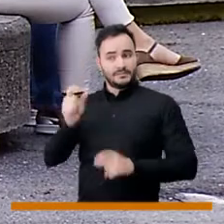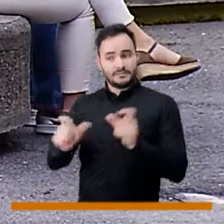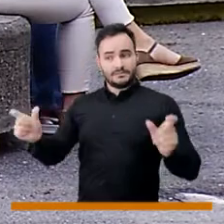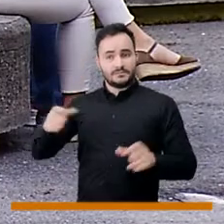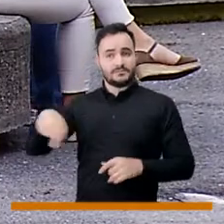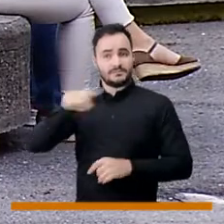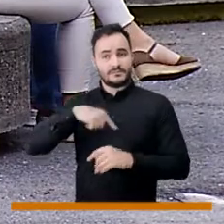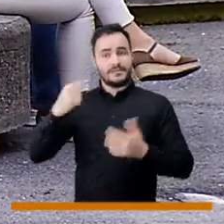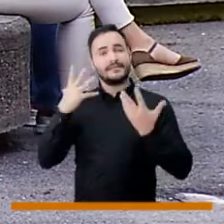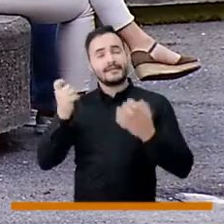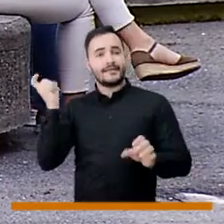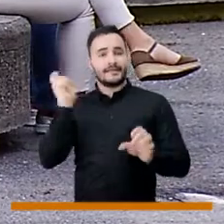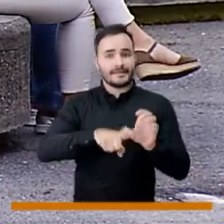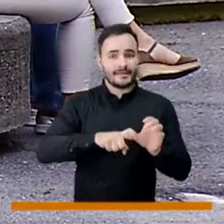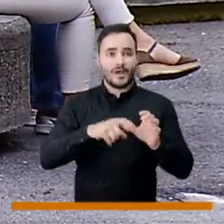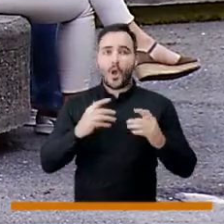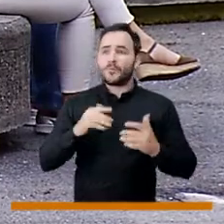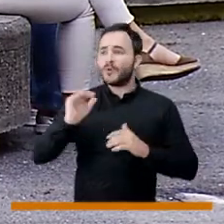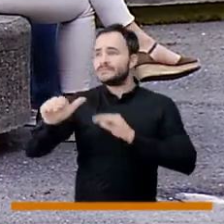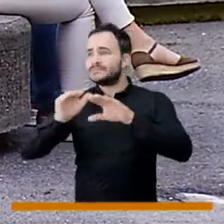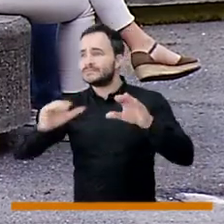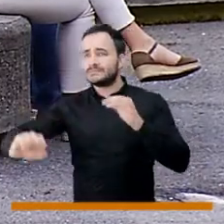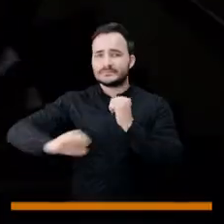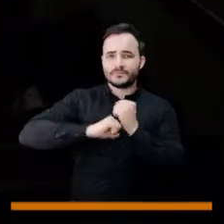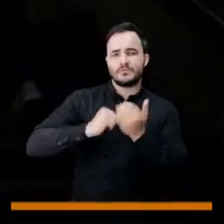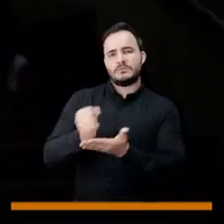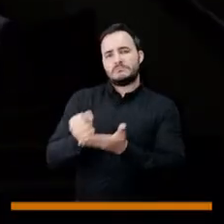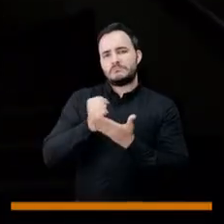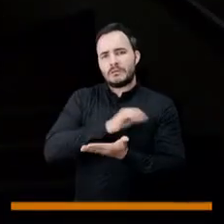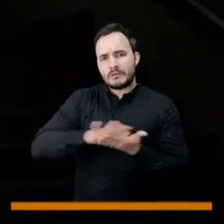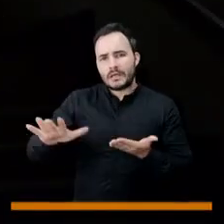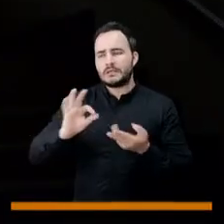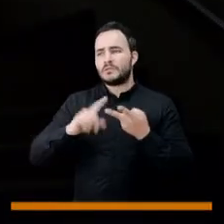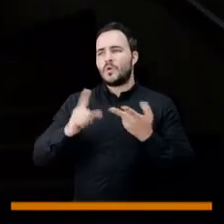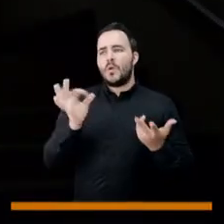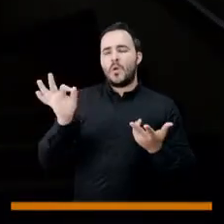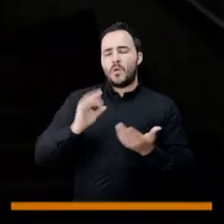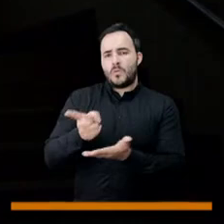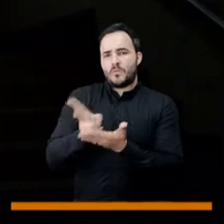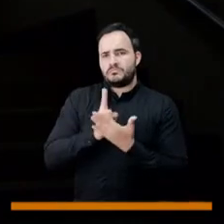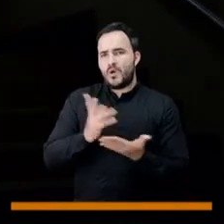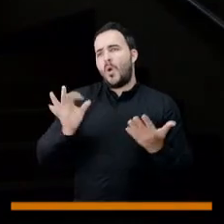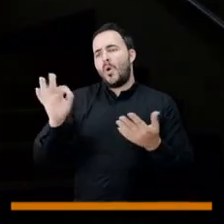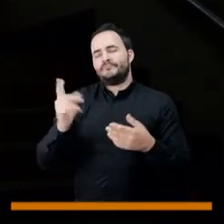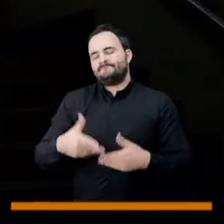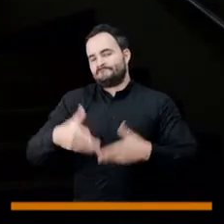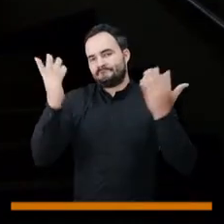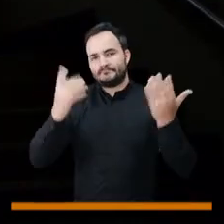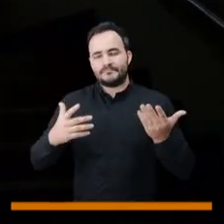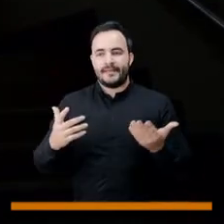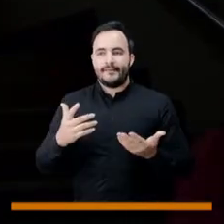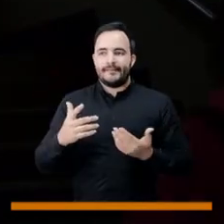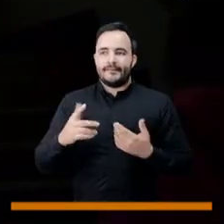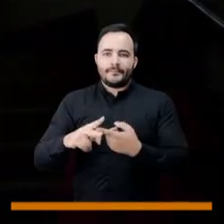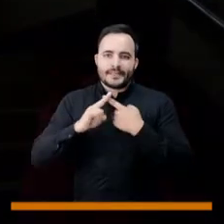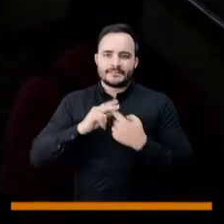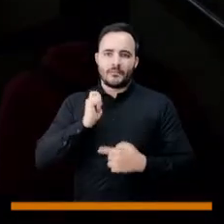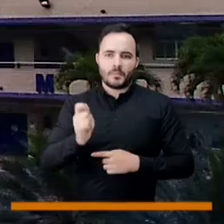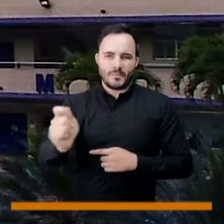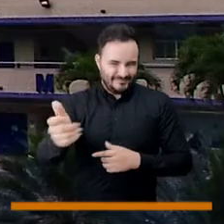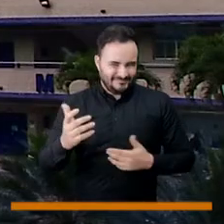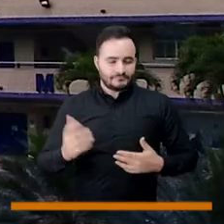de medellín no podrían recibir créditos o becas por parte del municipio de medellín o recursos ordinarios para ingresar a esas